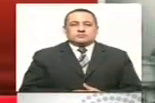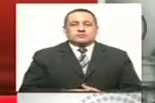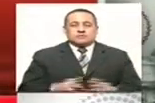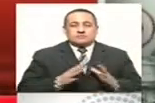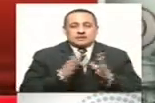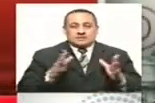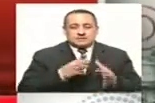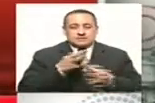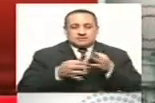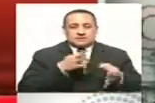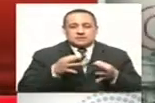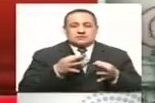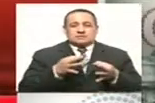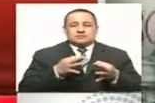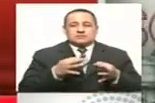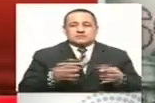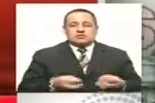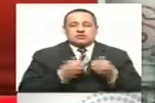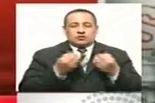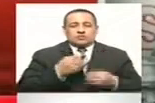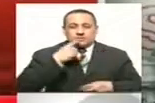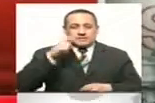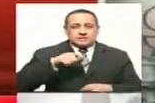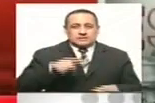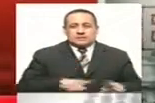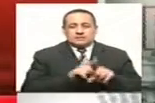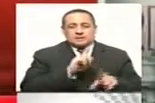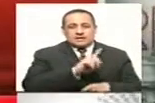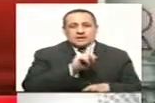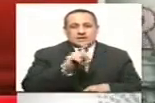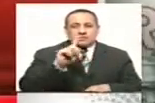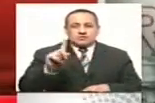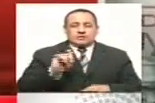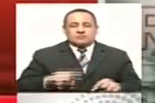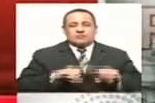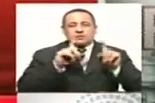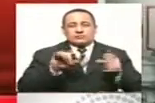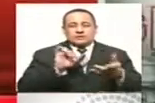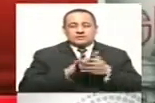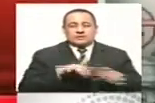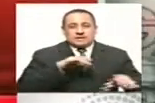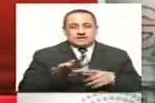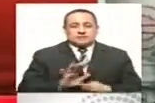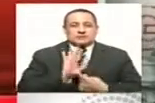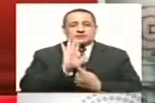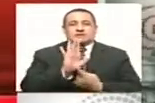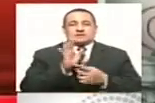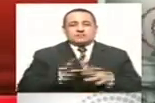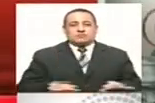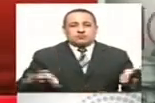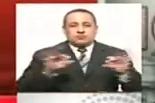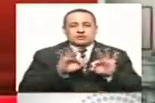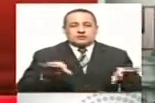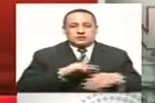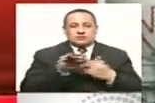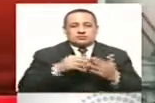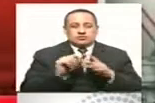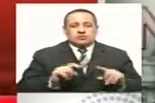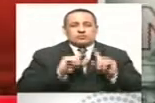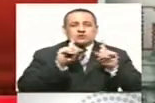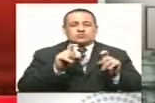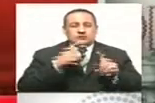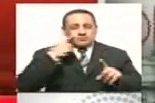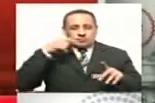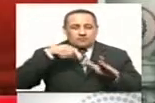más detallada, como corresponde a cada una de las preguntas que hacen, que me parecen fundamentales, porque son preguntas de